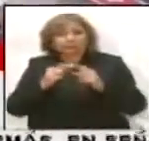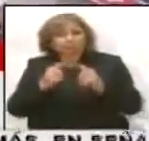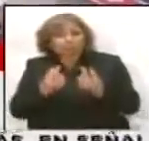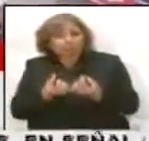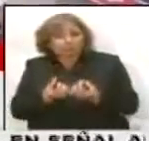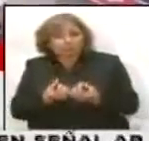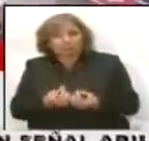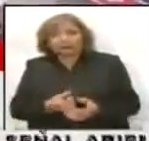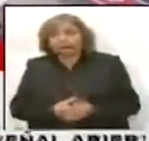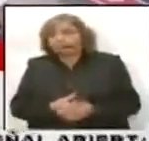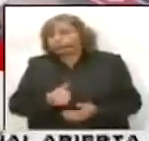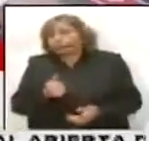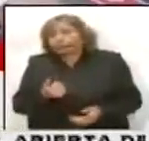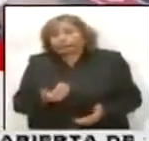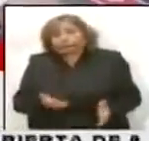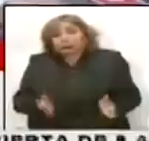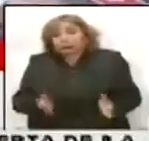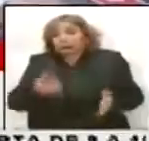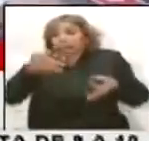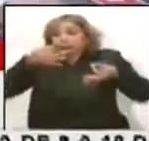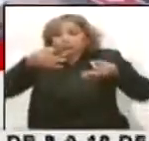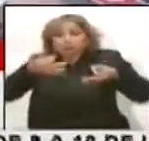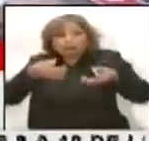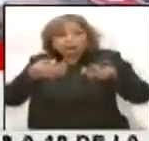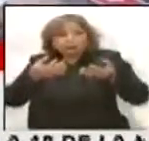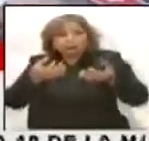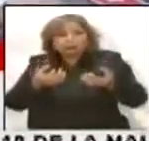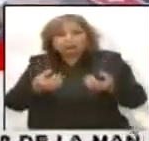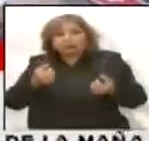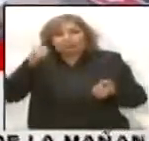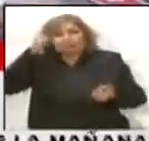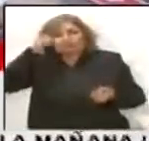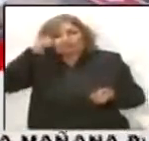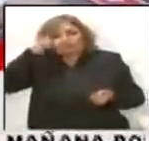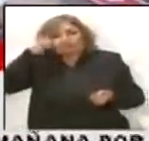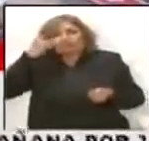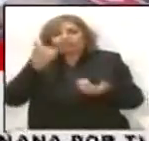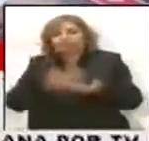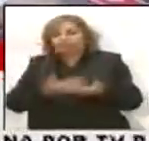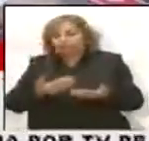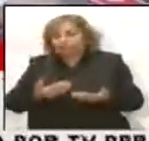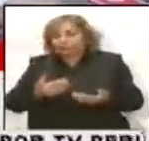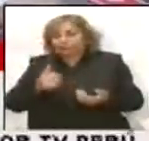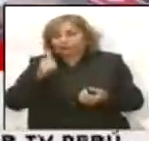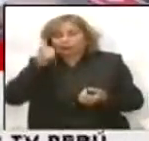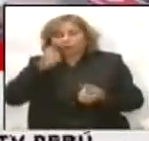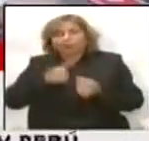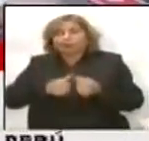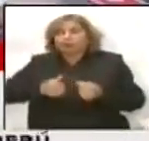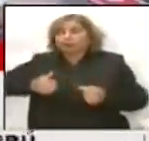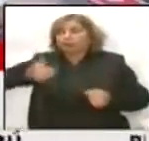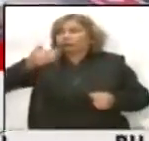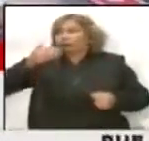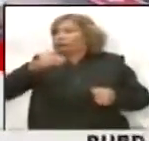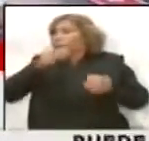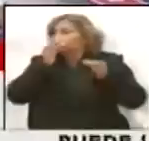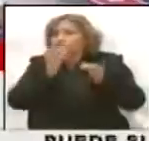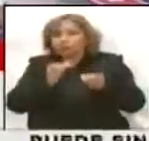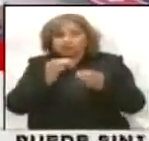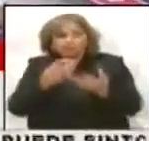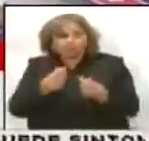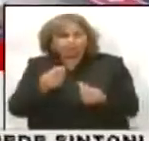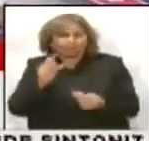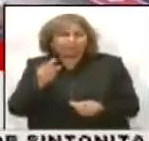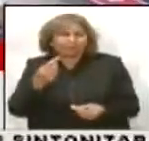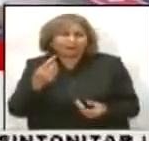otra. Lo que queremos realmente es que el lugar de la memoria esté a la altura del recuerdo de las víctimas. Las víctimas miles que